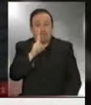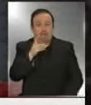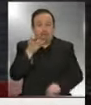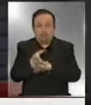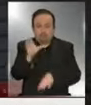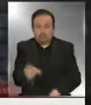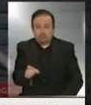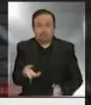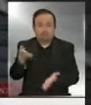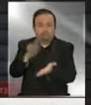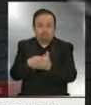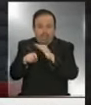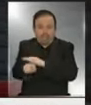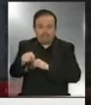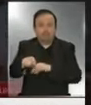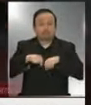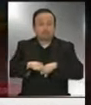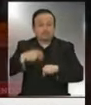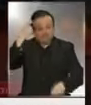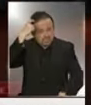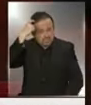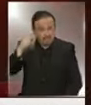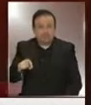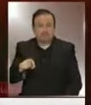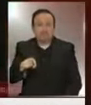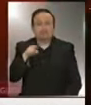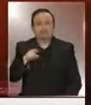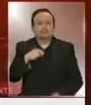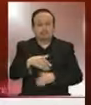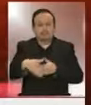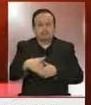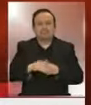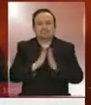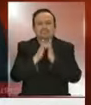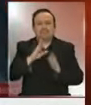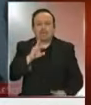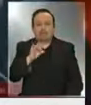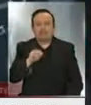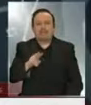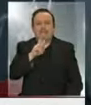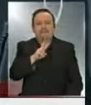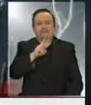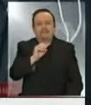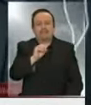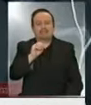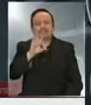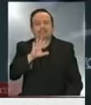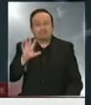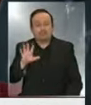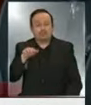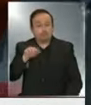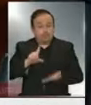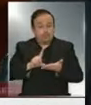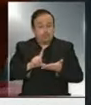persona que estaba fallecida al interior del supermercado Santa Isabel, ubicado en Santa Rosa 2055. Lo que pasó en este lugar es